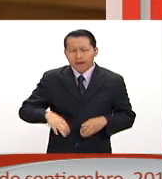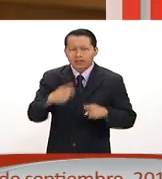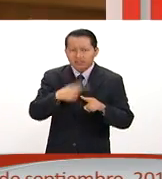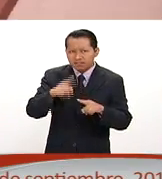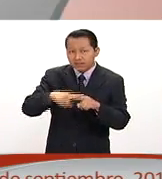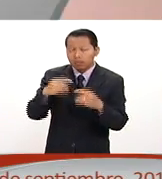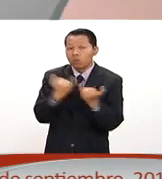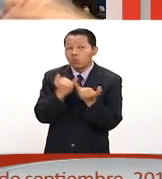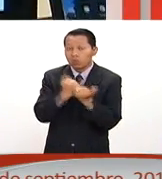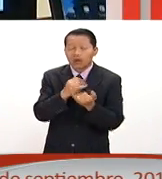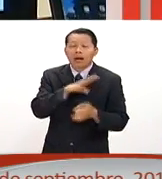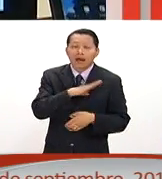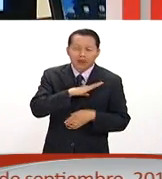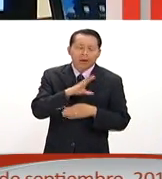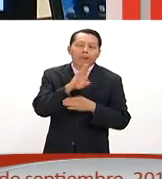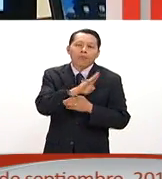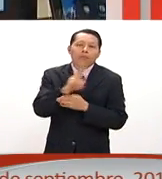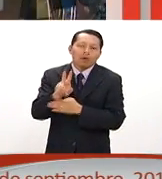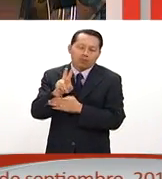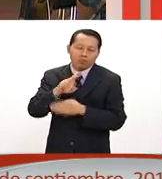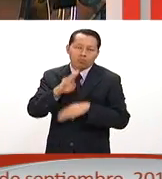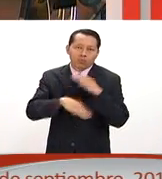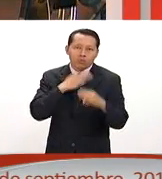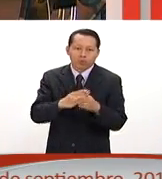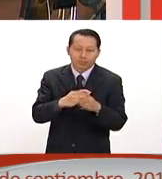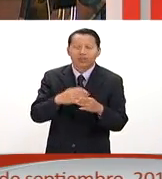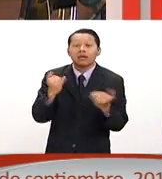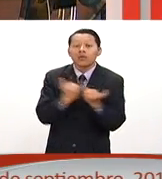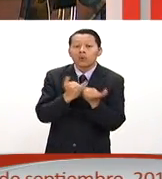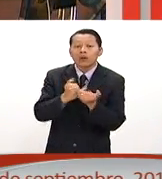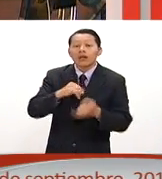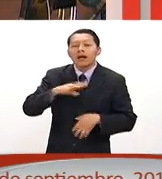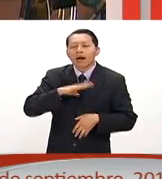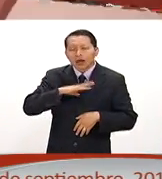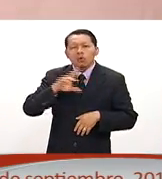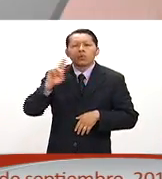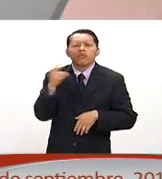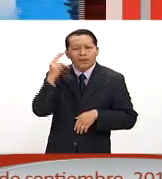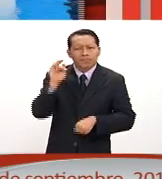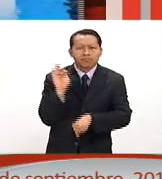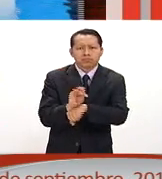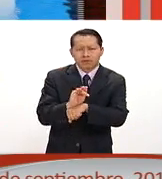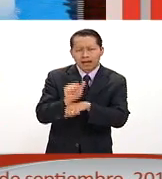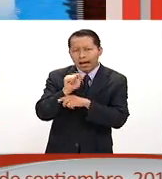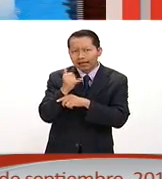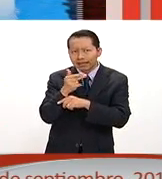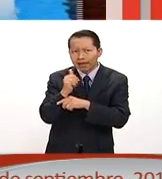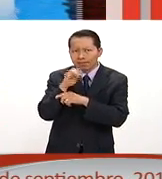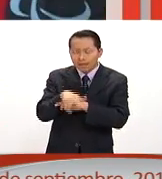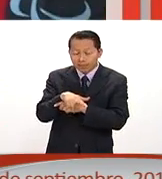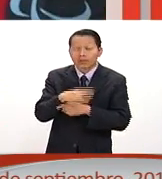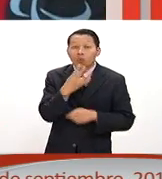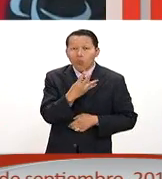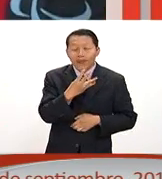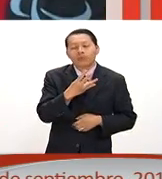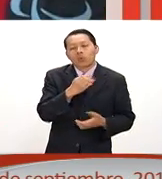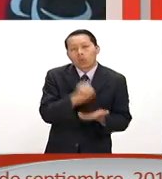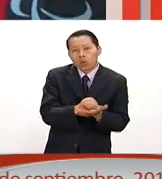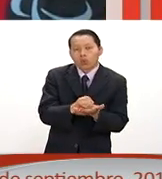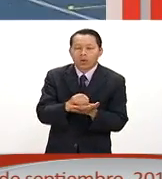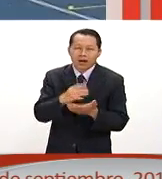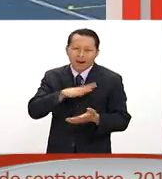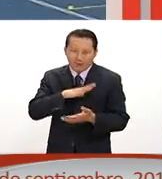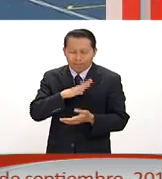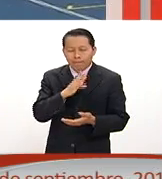del mundo. Aplicación Politécnica se suma a la lucha contra el Alzheimer. Con 4 de oro, 1 de plata y 2 de bronce,